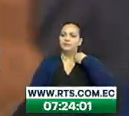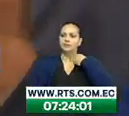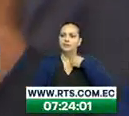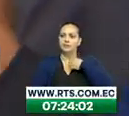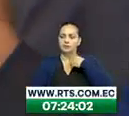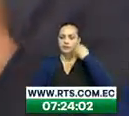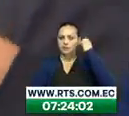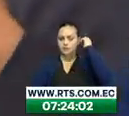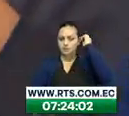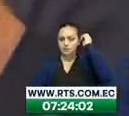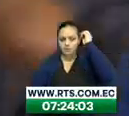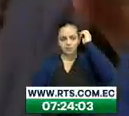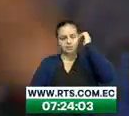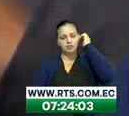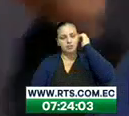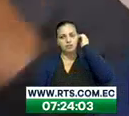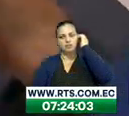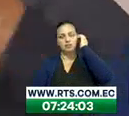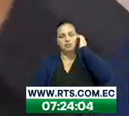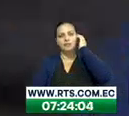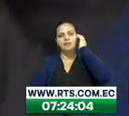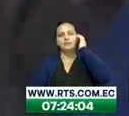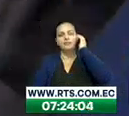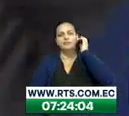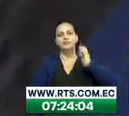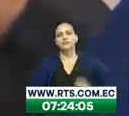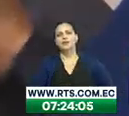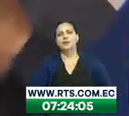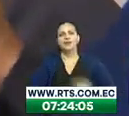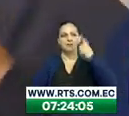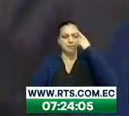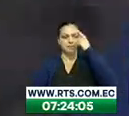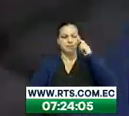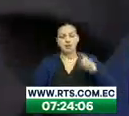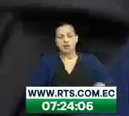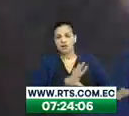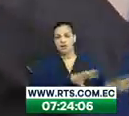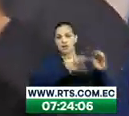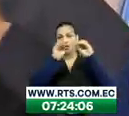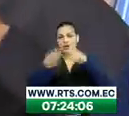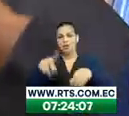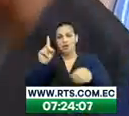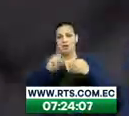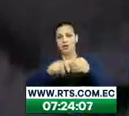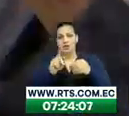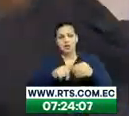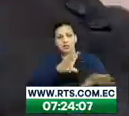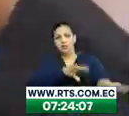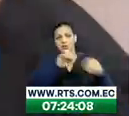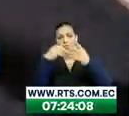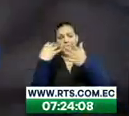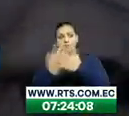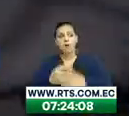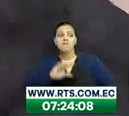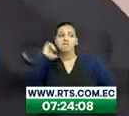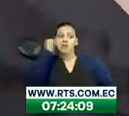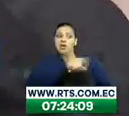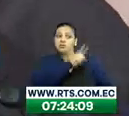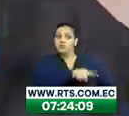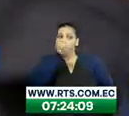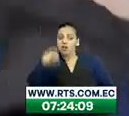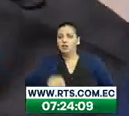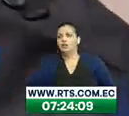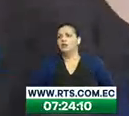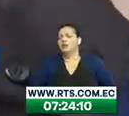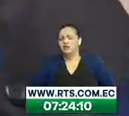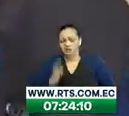su salud, no tratando de moverlo a la cárcel 4, ponerlo nervioso, decir ya mañana, conseguir